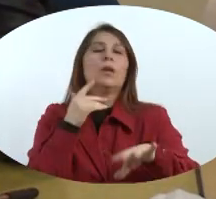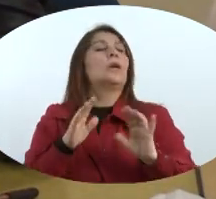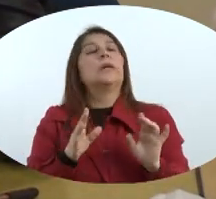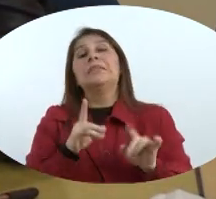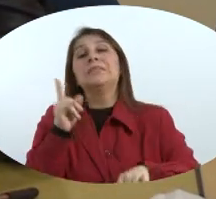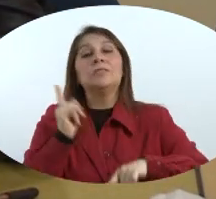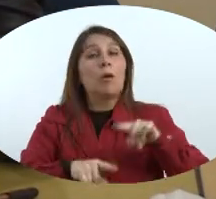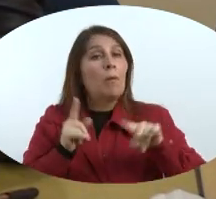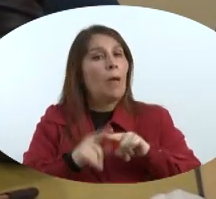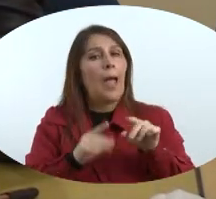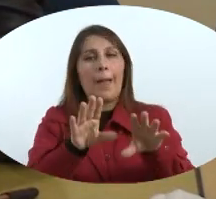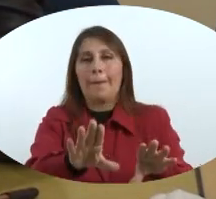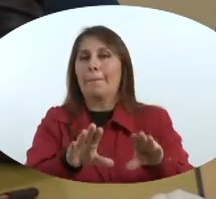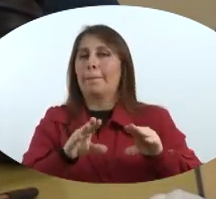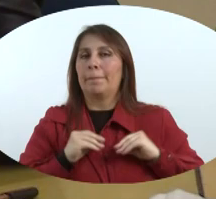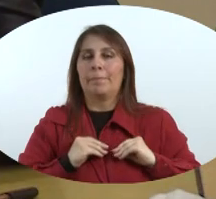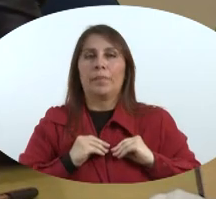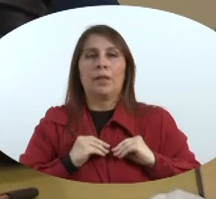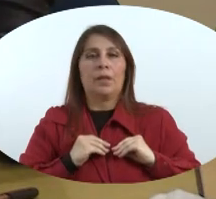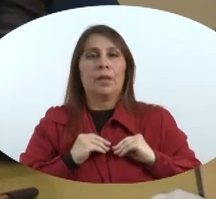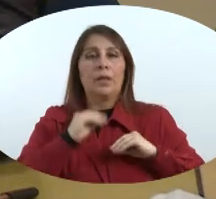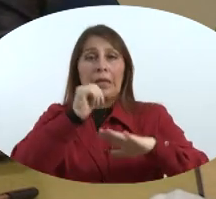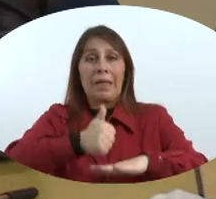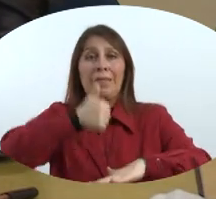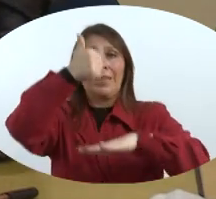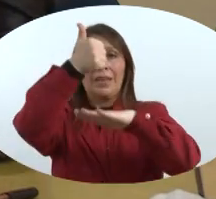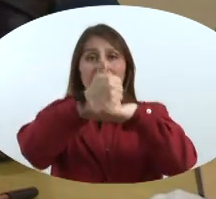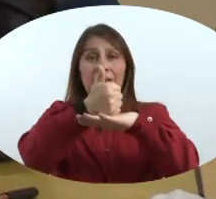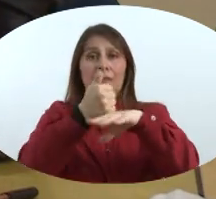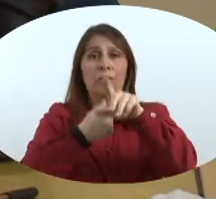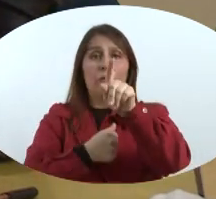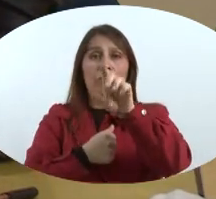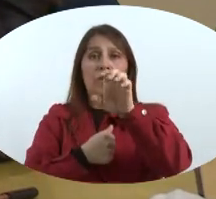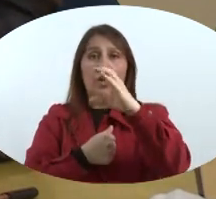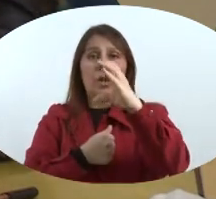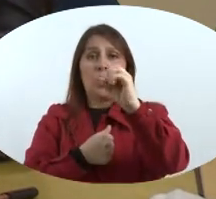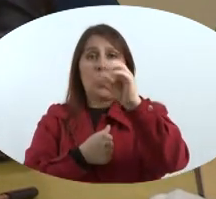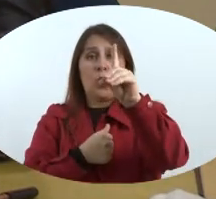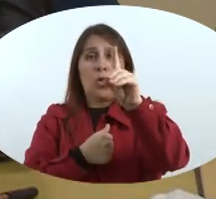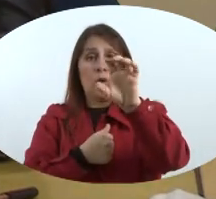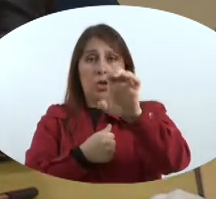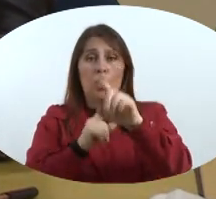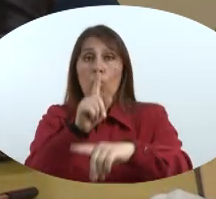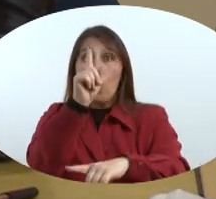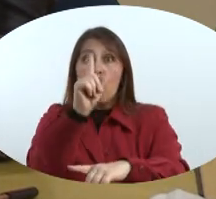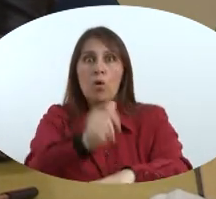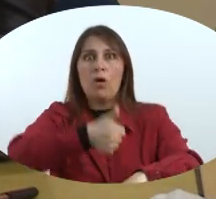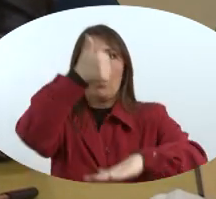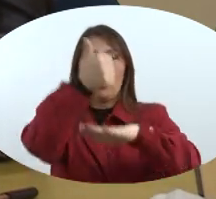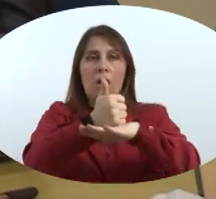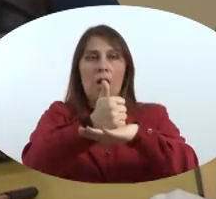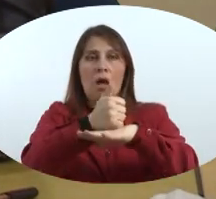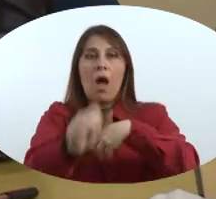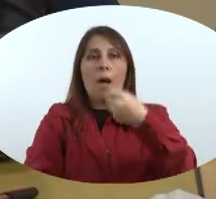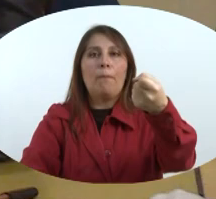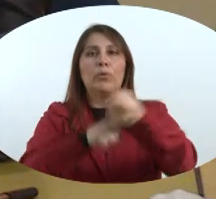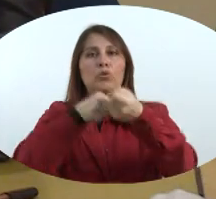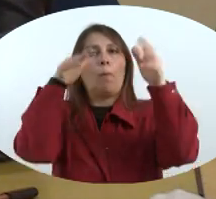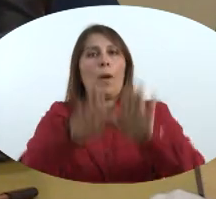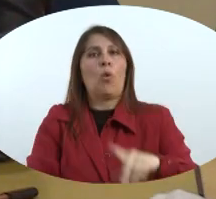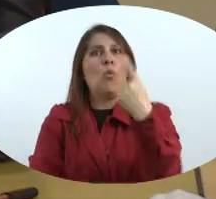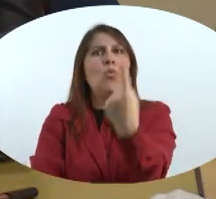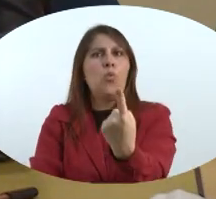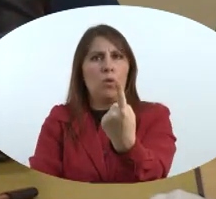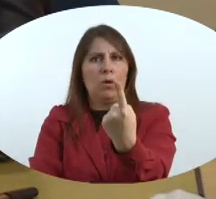completamente reprochable que solamente un directivo de la junta de fecode haya apoyado la iniciativa de